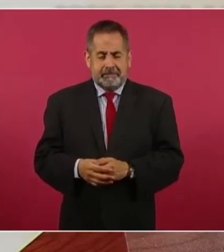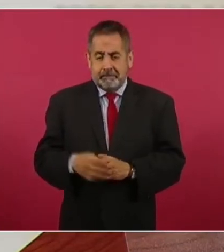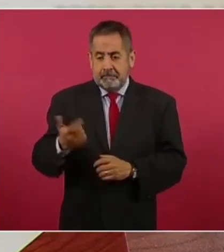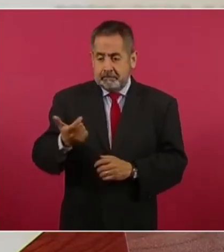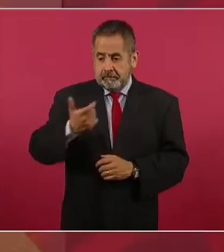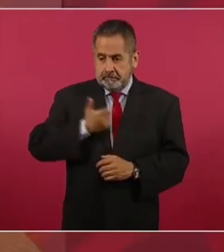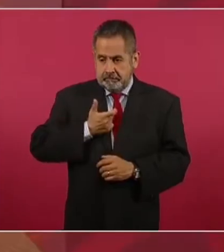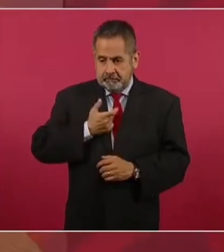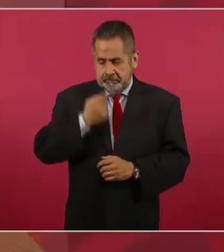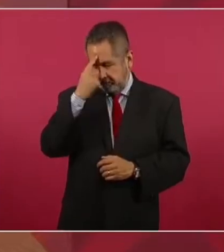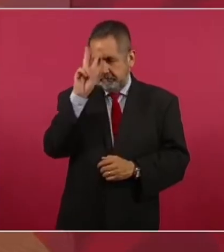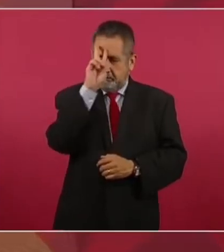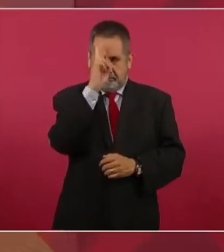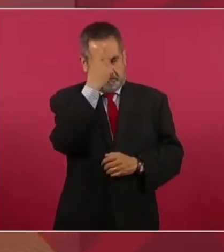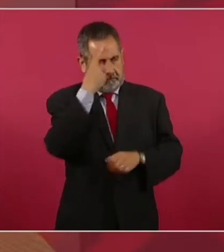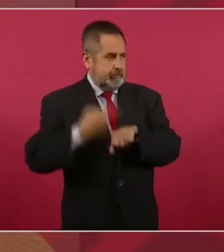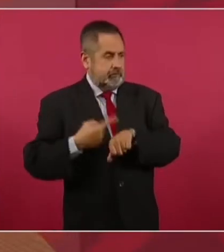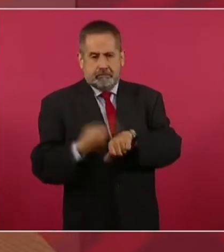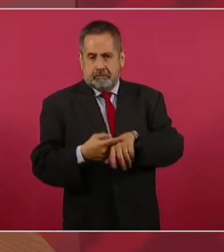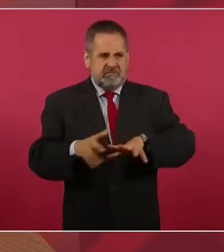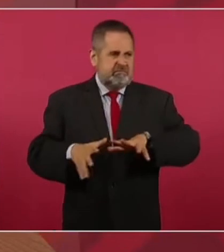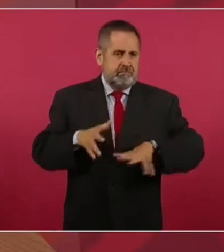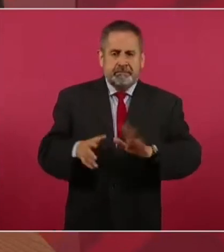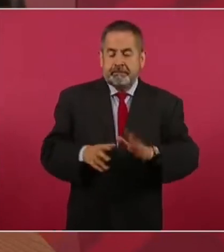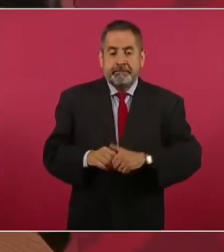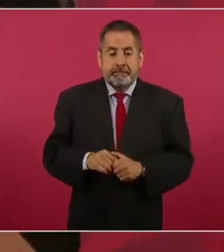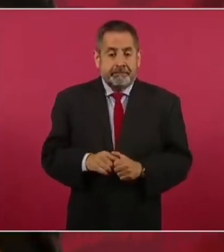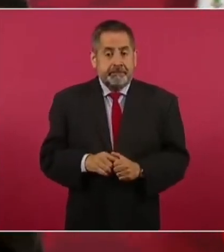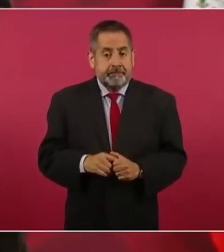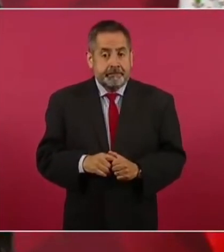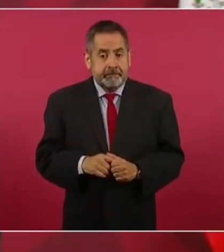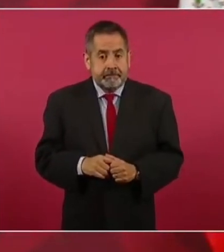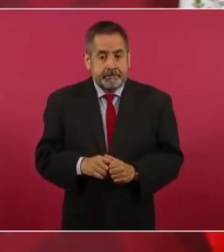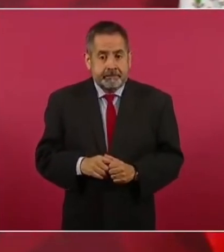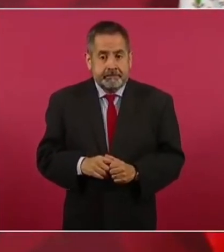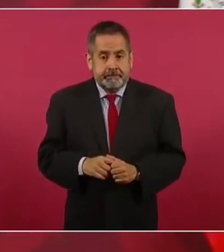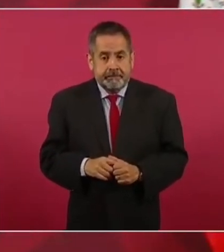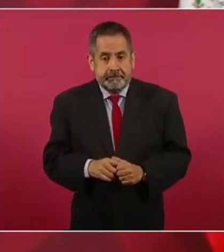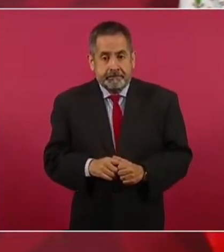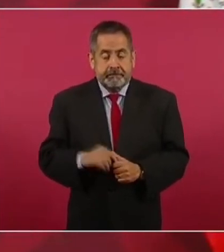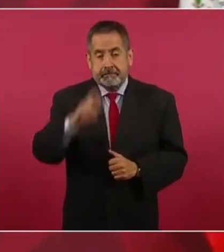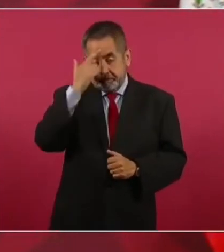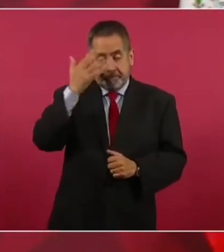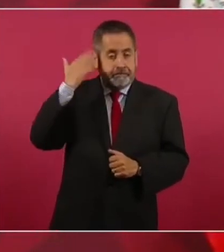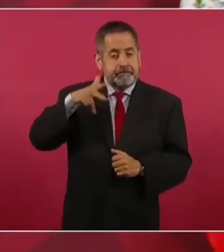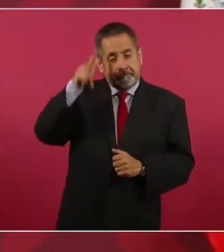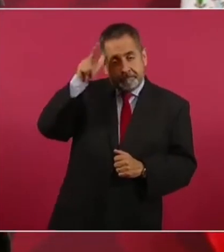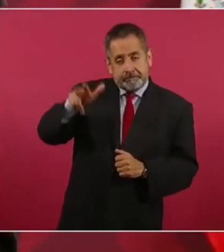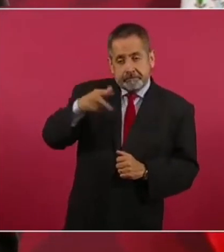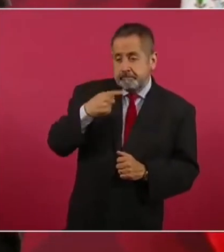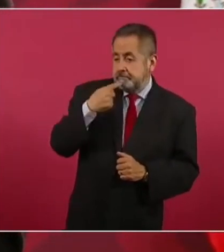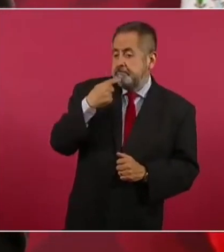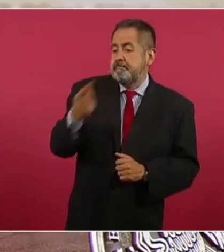Enferma a la gente. No estaba equivocado cuando Hidalgo le dijo a